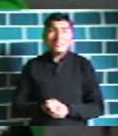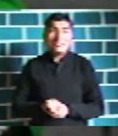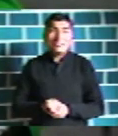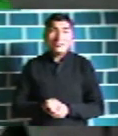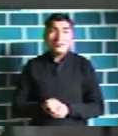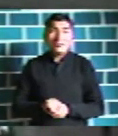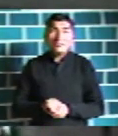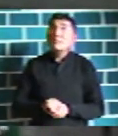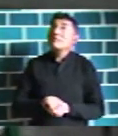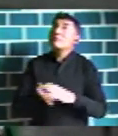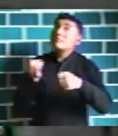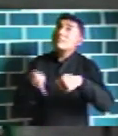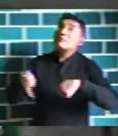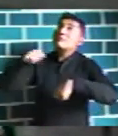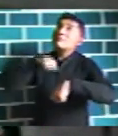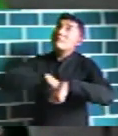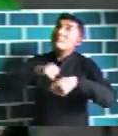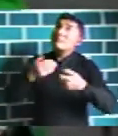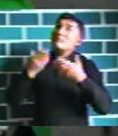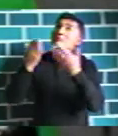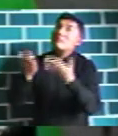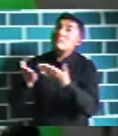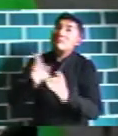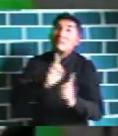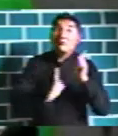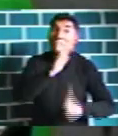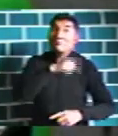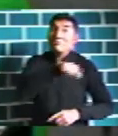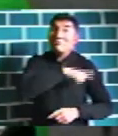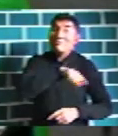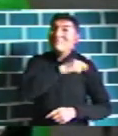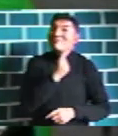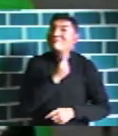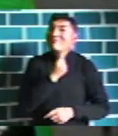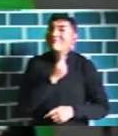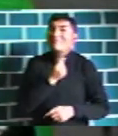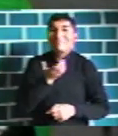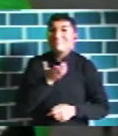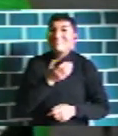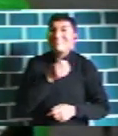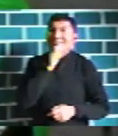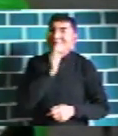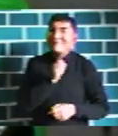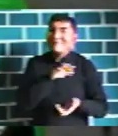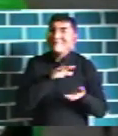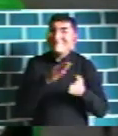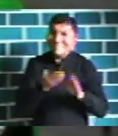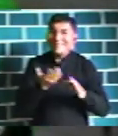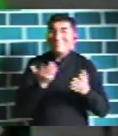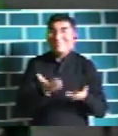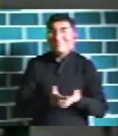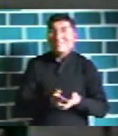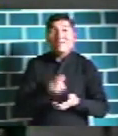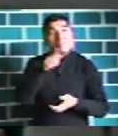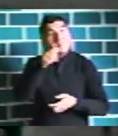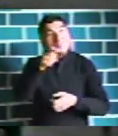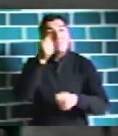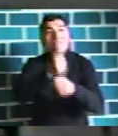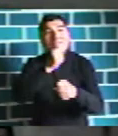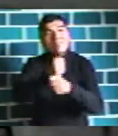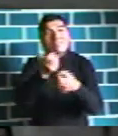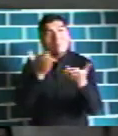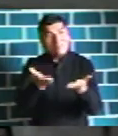mis impuestos color y dice no hay algunos igual para walt pas tu trabajo